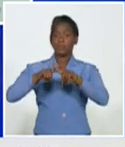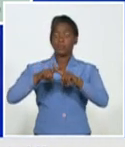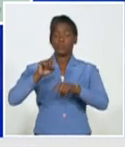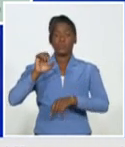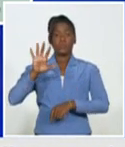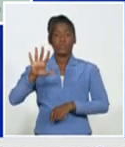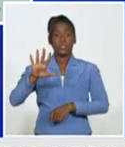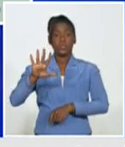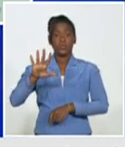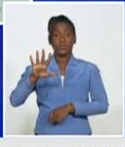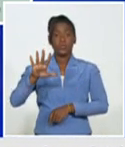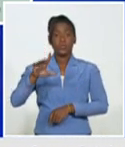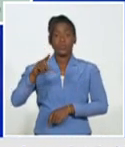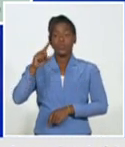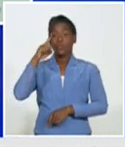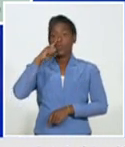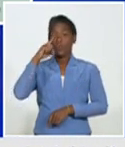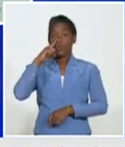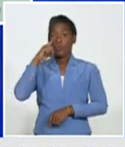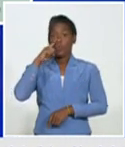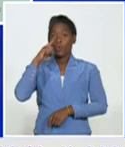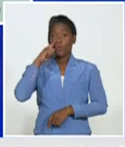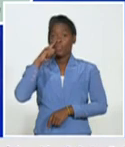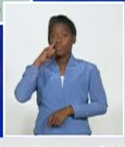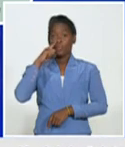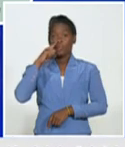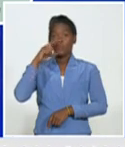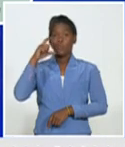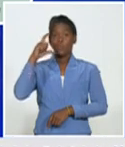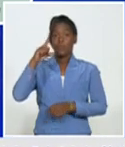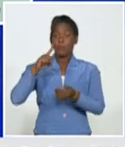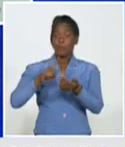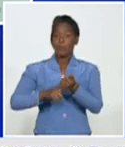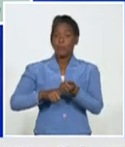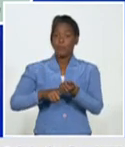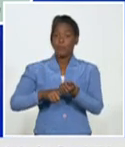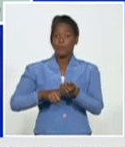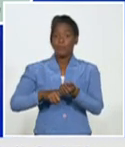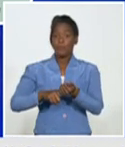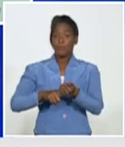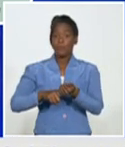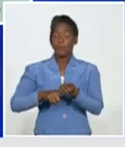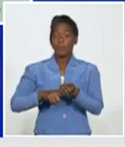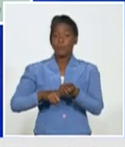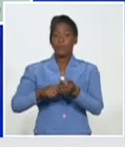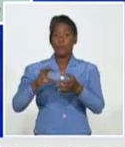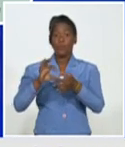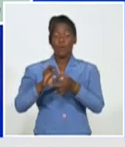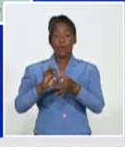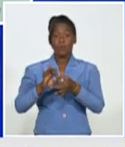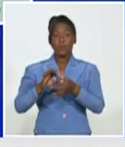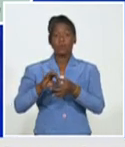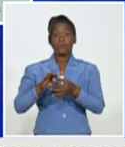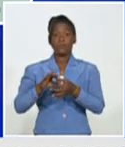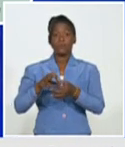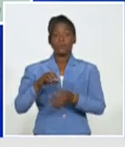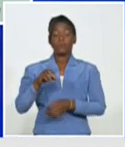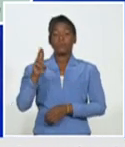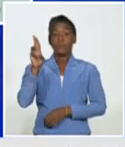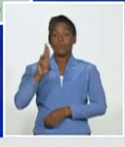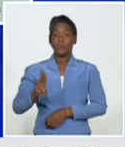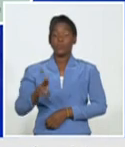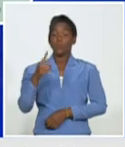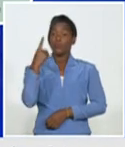Nuevitas, Céspedes, Guáimaro, Carlos Manuel de Céspedes, Guáimaro y Sibanicú, 1 en cada